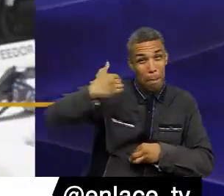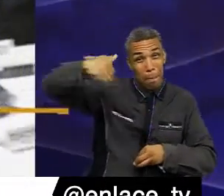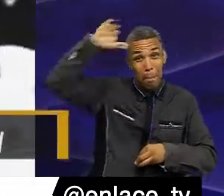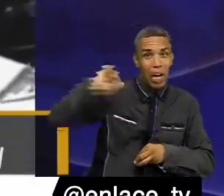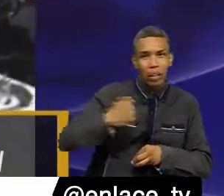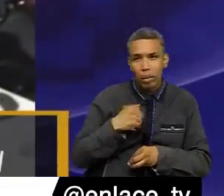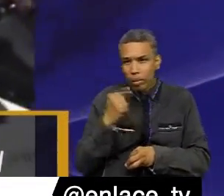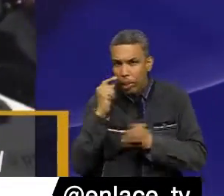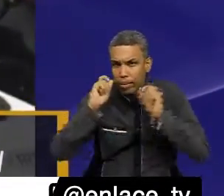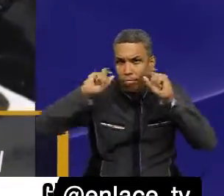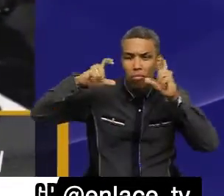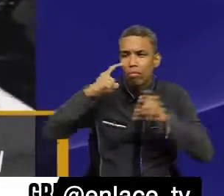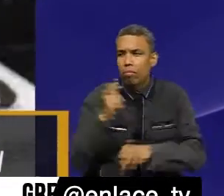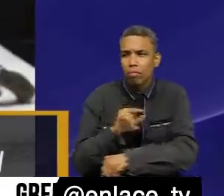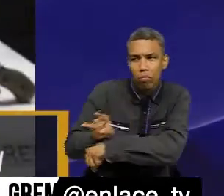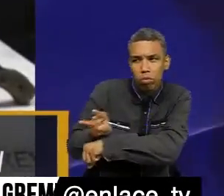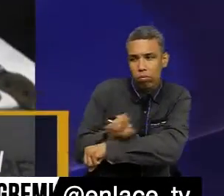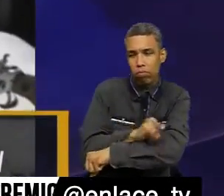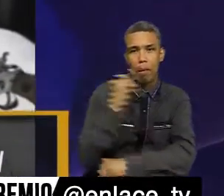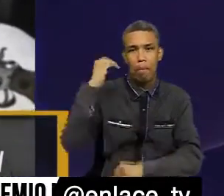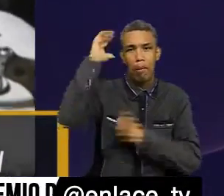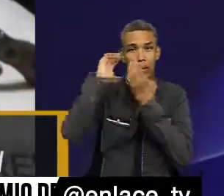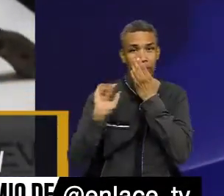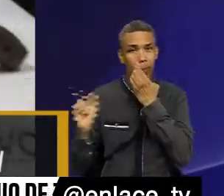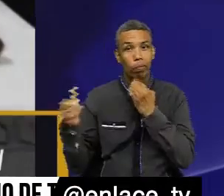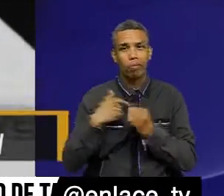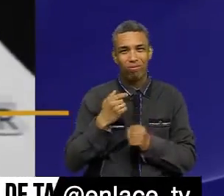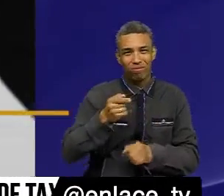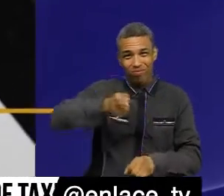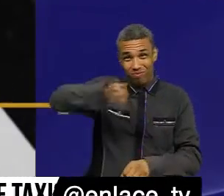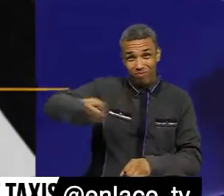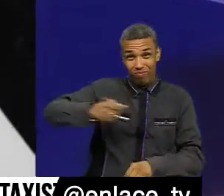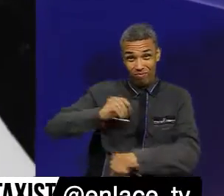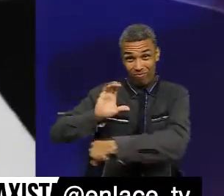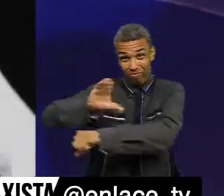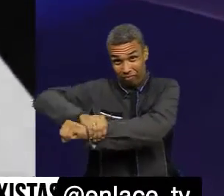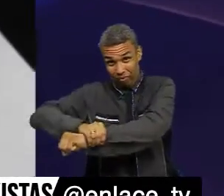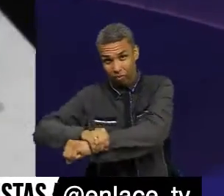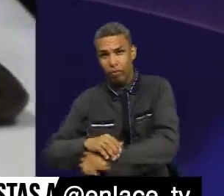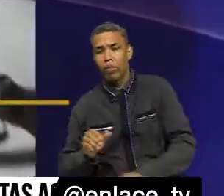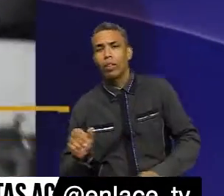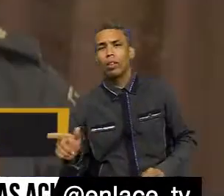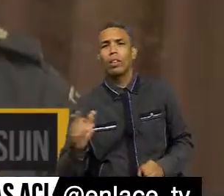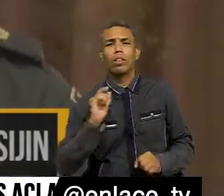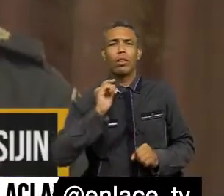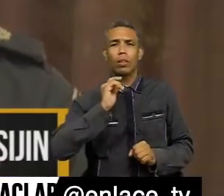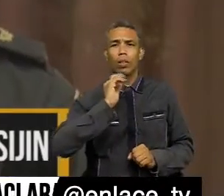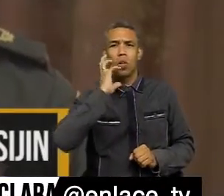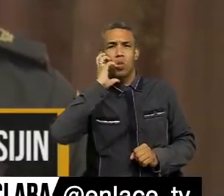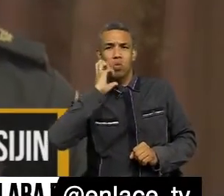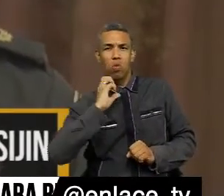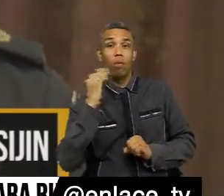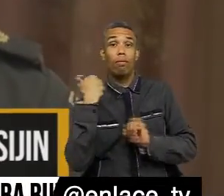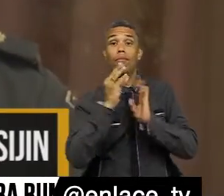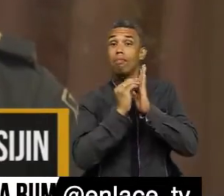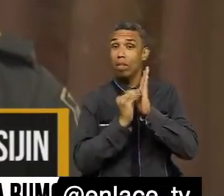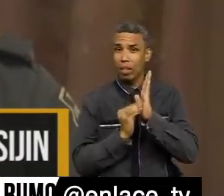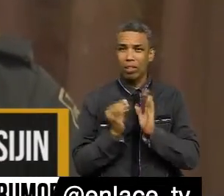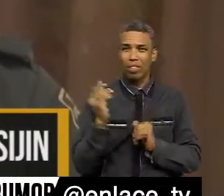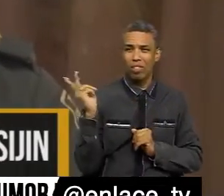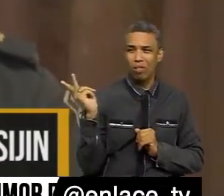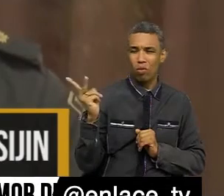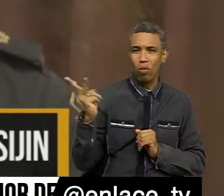Las detenciones se produjeron en el barrio María Eugenia, en la comuna 7 de la ciudad, luego de que cometieran varios hurtos. Al parecer, estas personas están haciendo